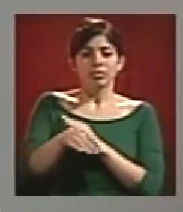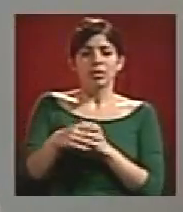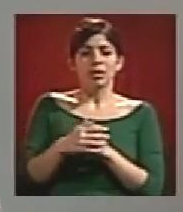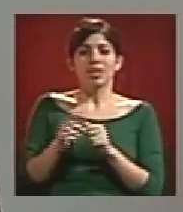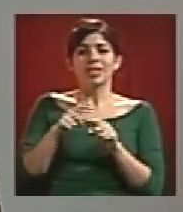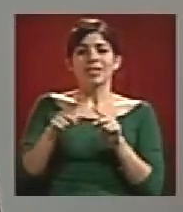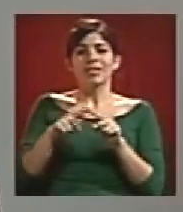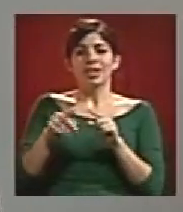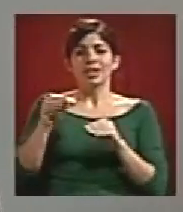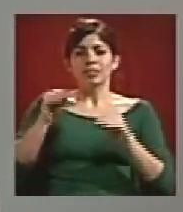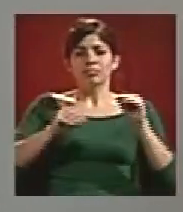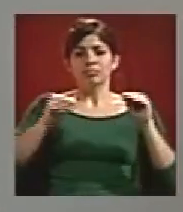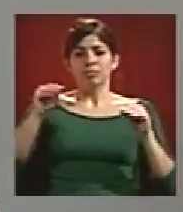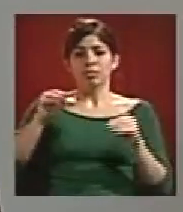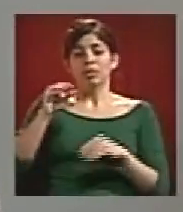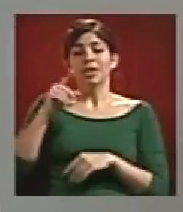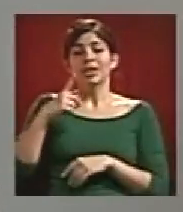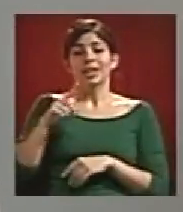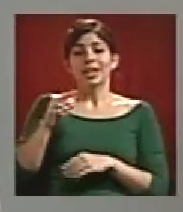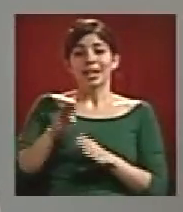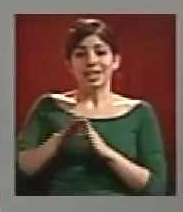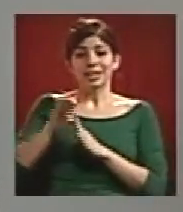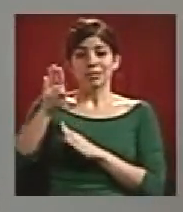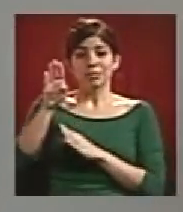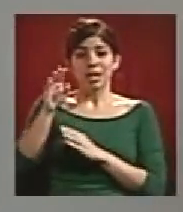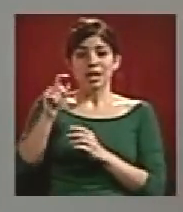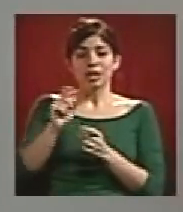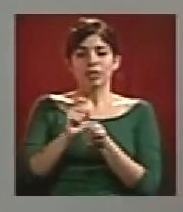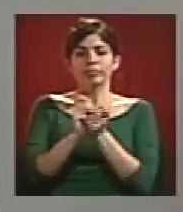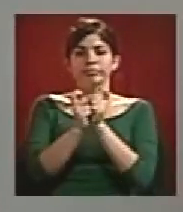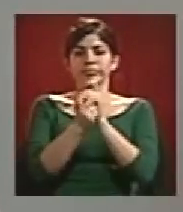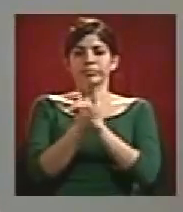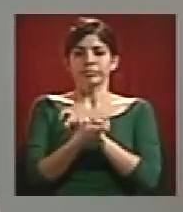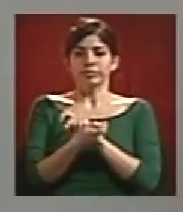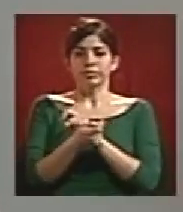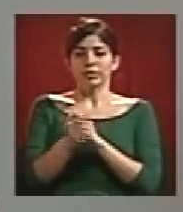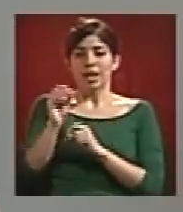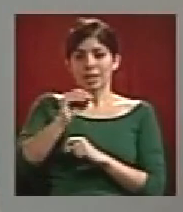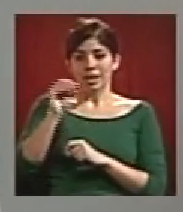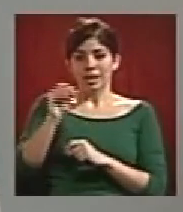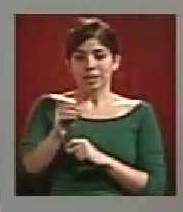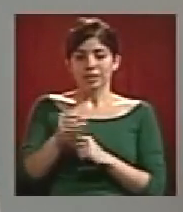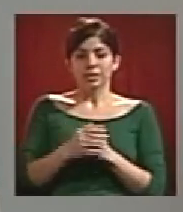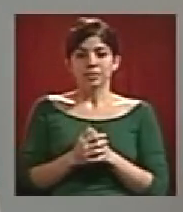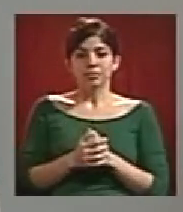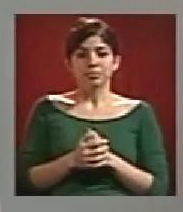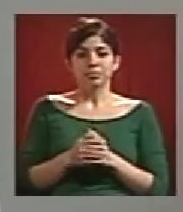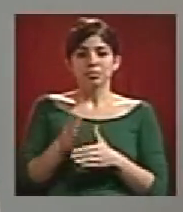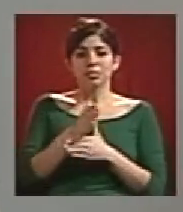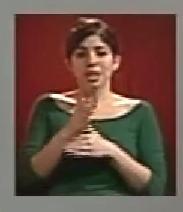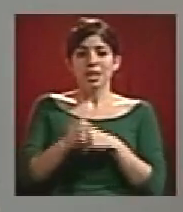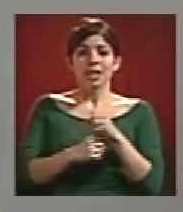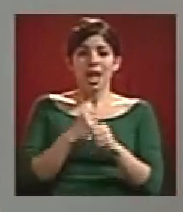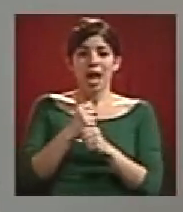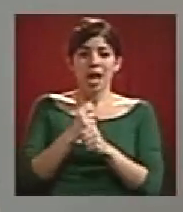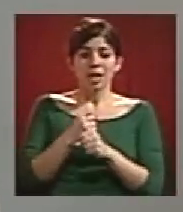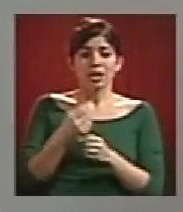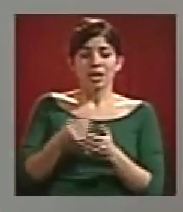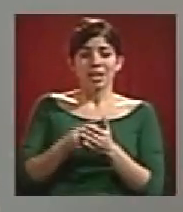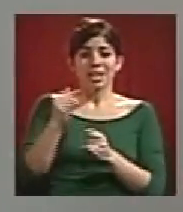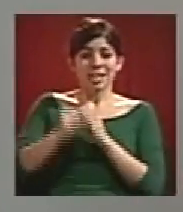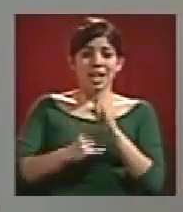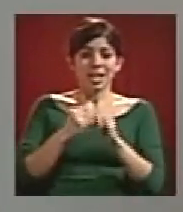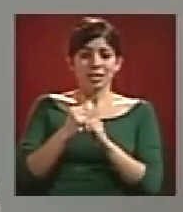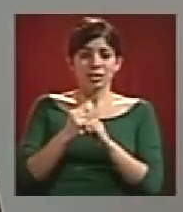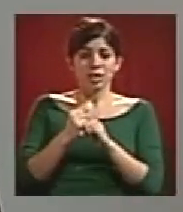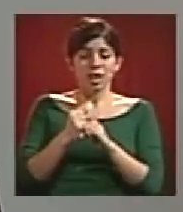pronósticos de crecimiento, empezando a moderar las tasas. Para mediados de año ya uno encuentra proyecciones del Fondo Monetario Internacional hablando de